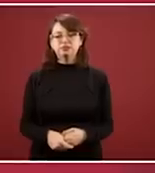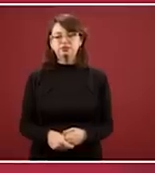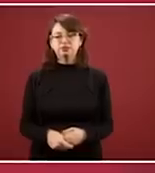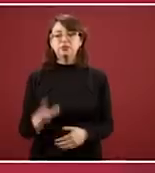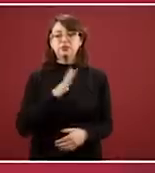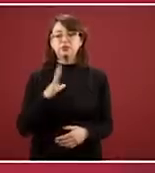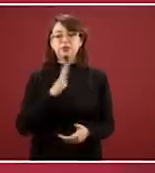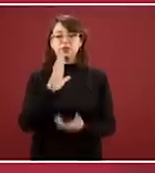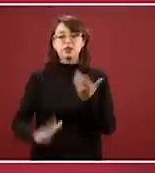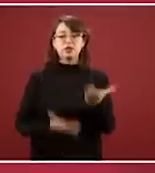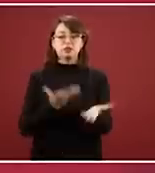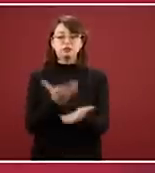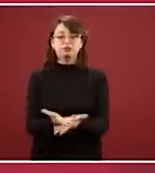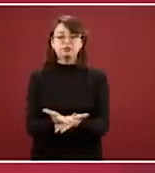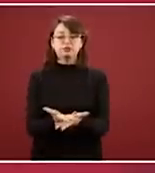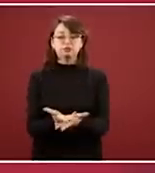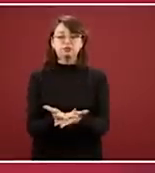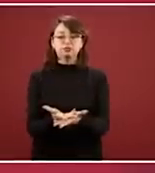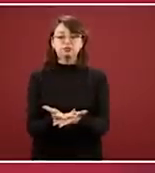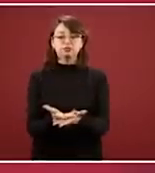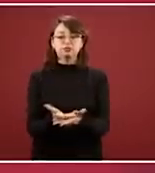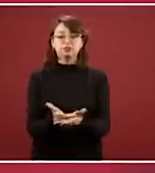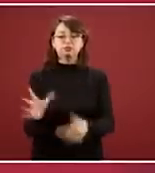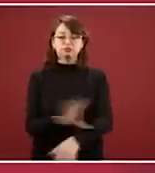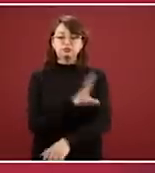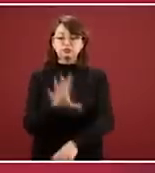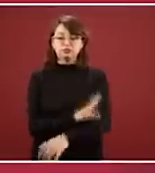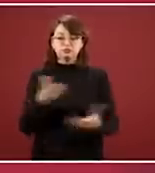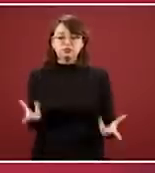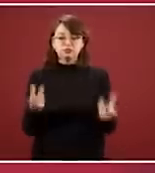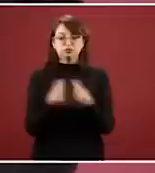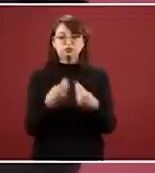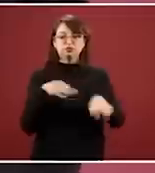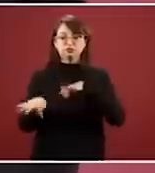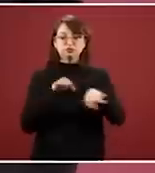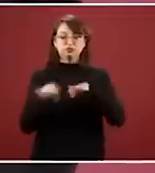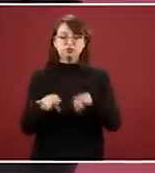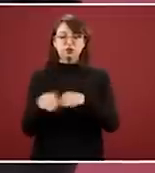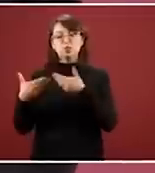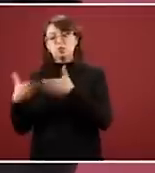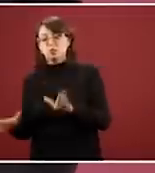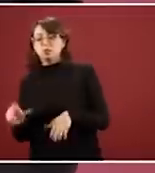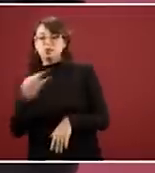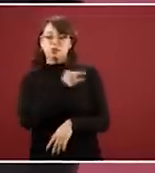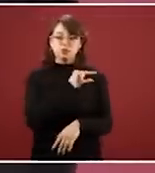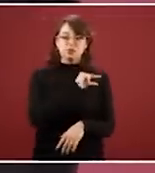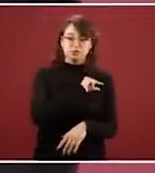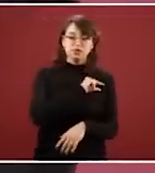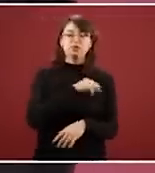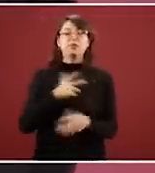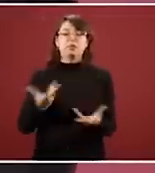propuesta de trabajar de manera conjunta en el sector energético con la iniciativa privada. Eso